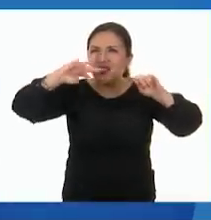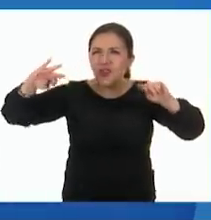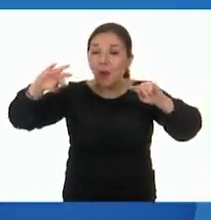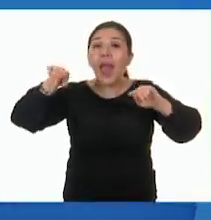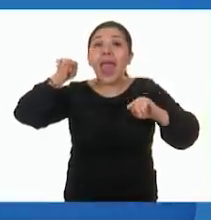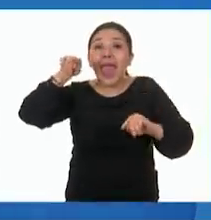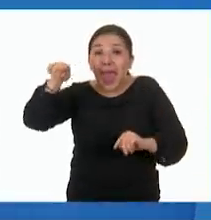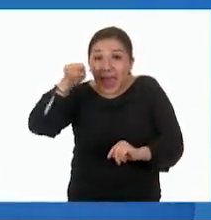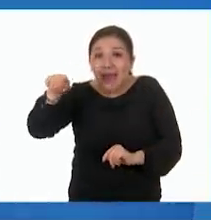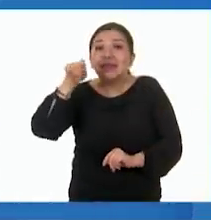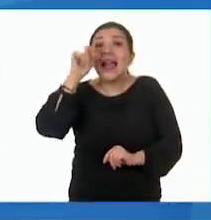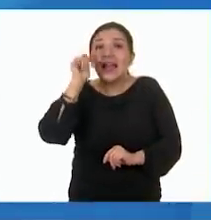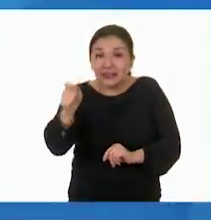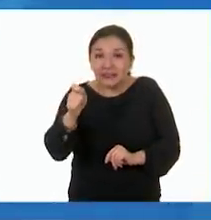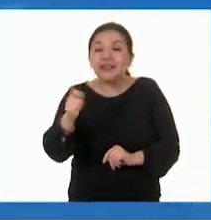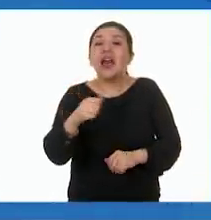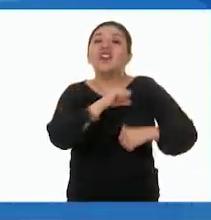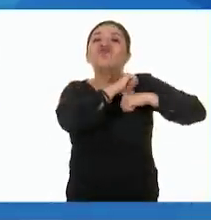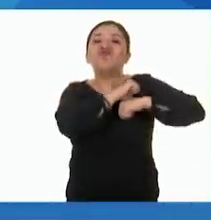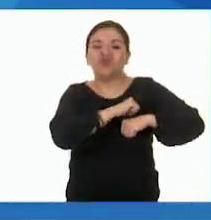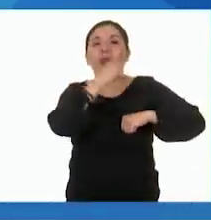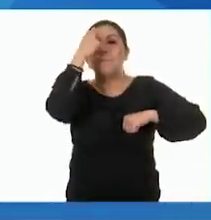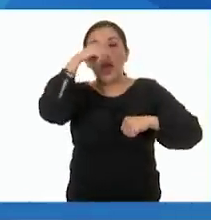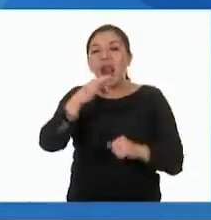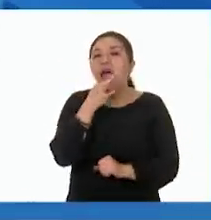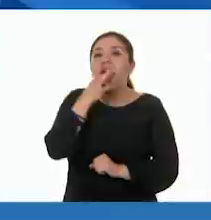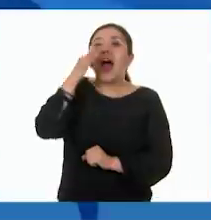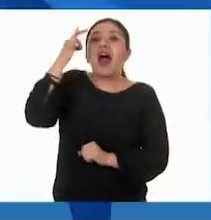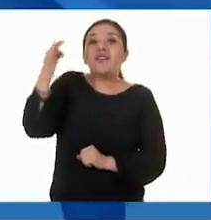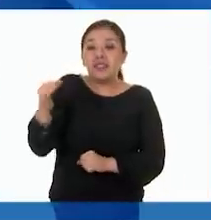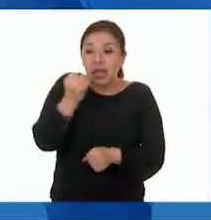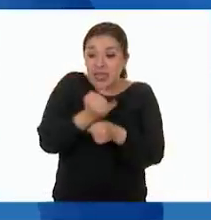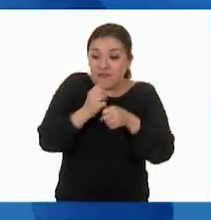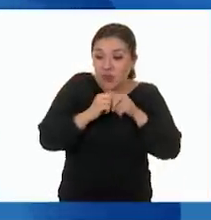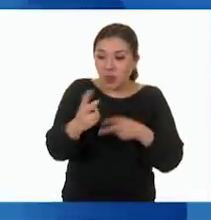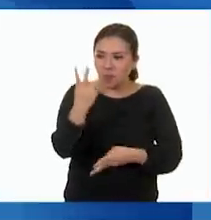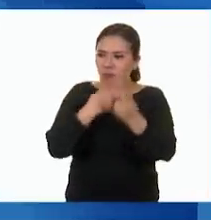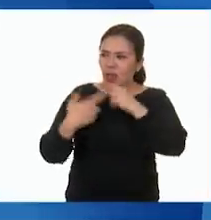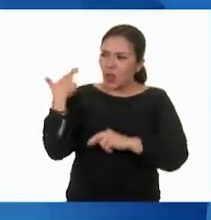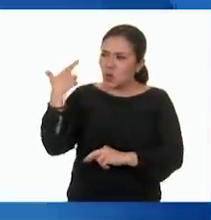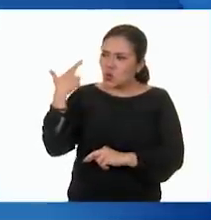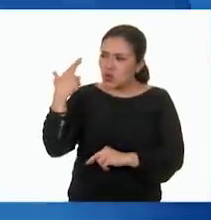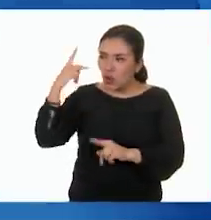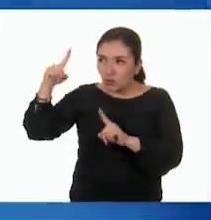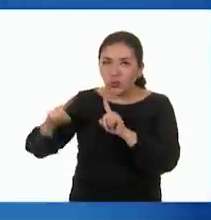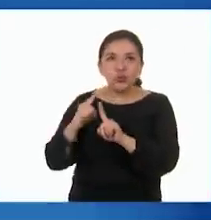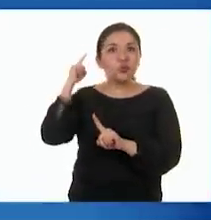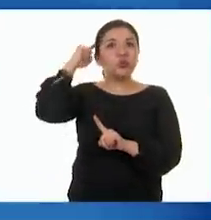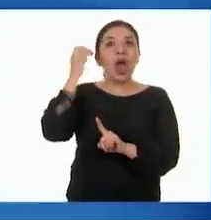Este es el que se encarga de transmitir esas vibraciones al cerebro.